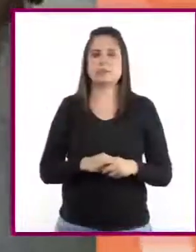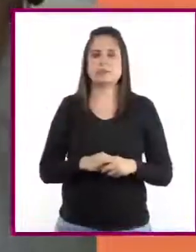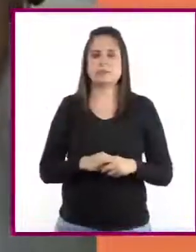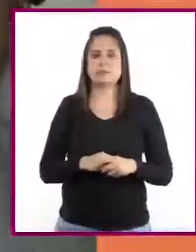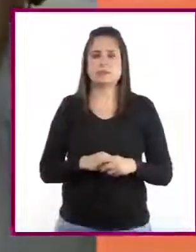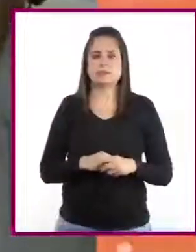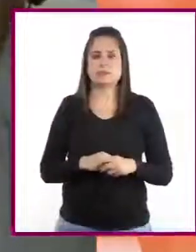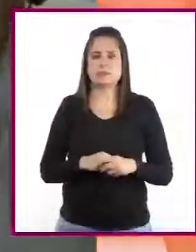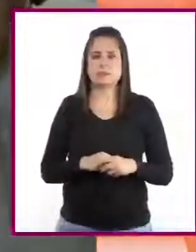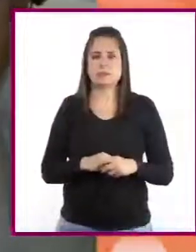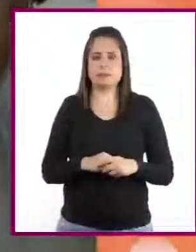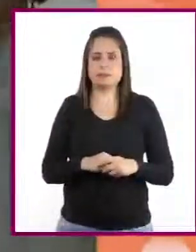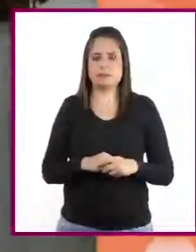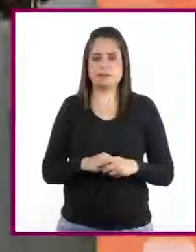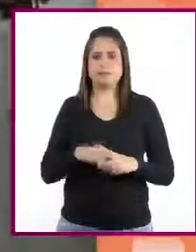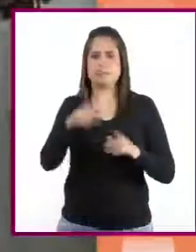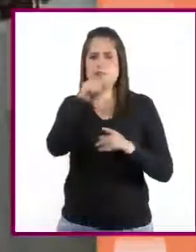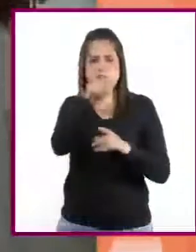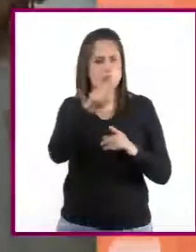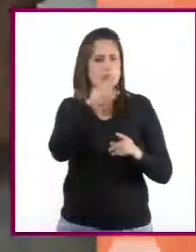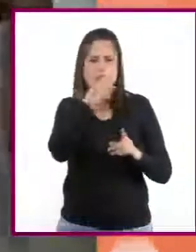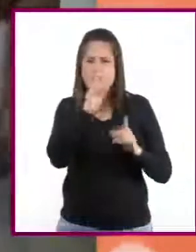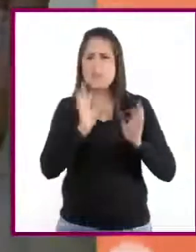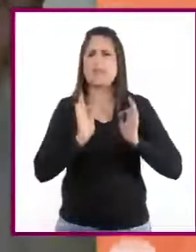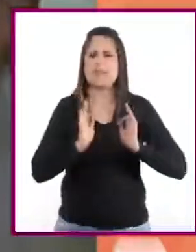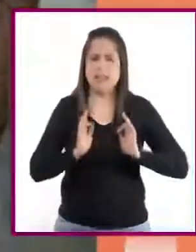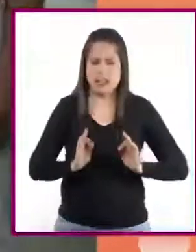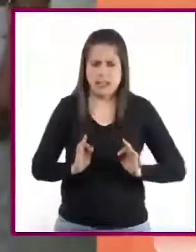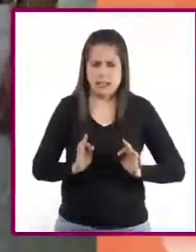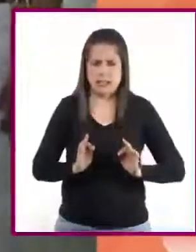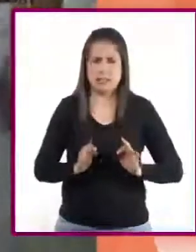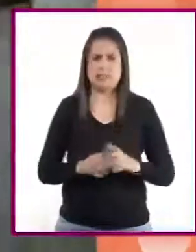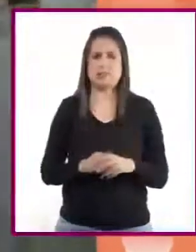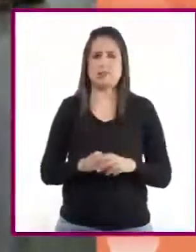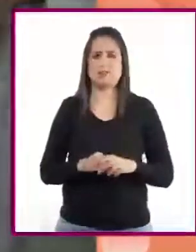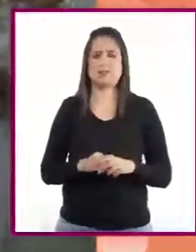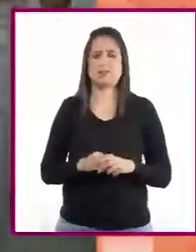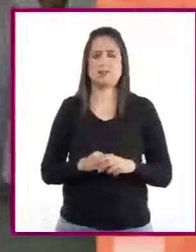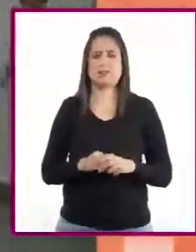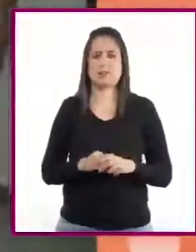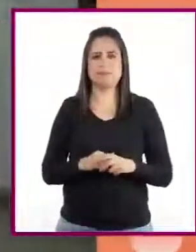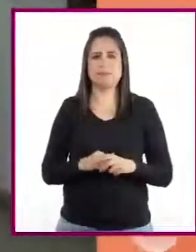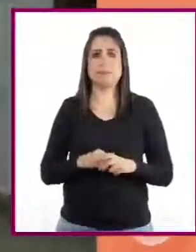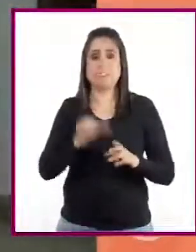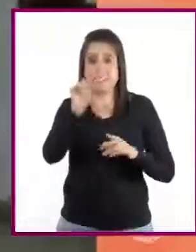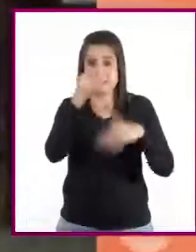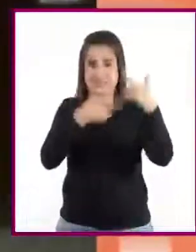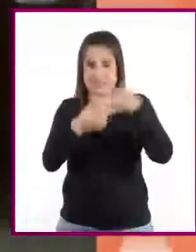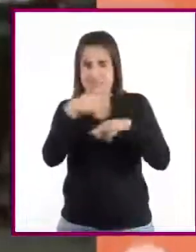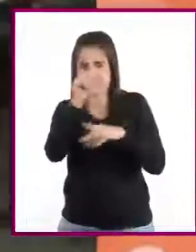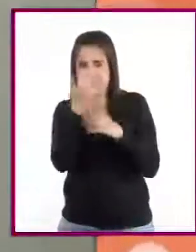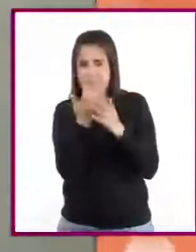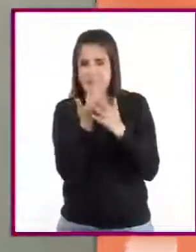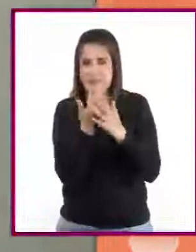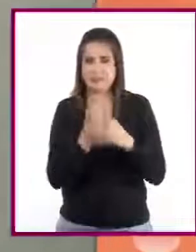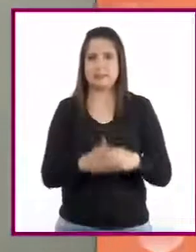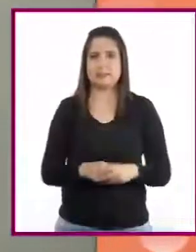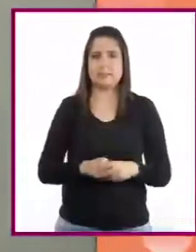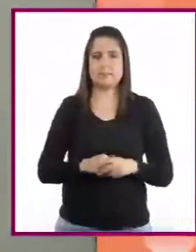cana. Que esté tranquilo. Tashina. Macaca, y un. Regreso, García.